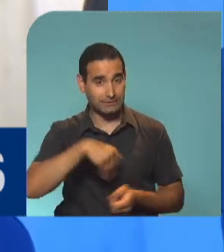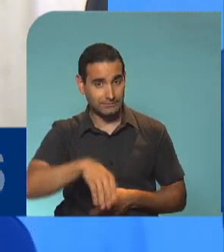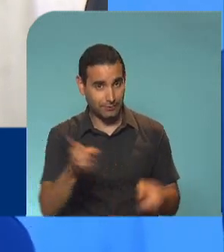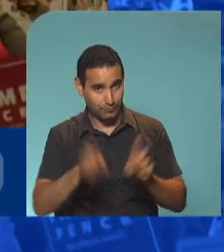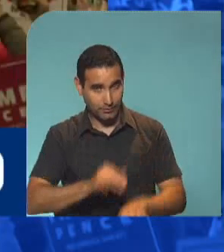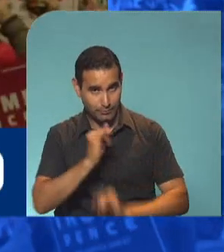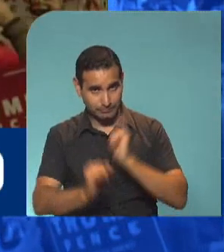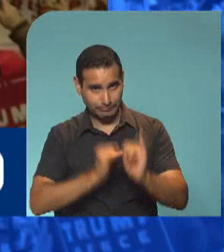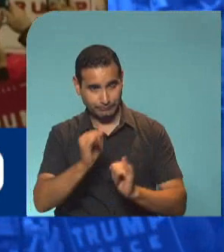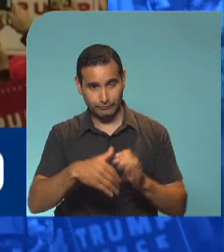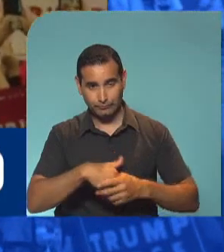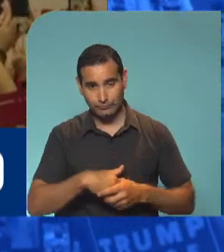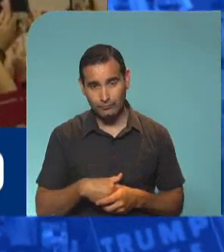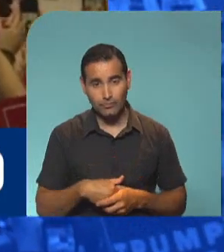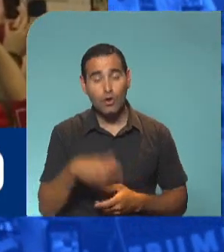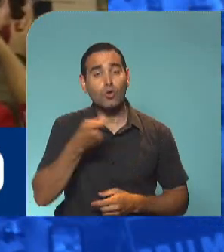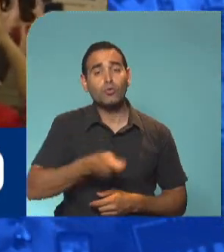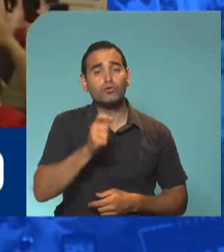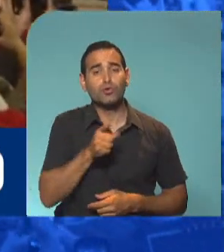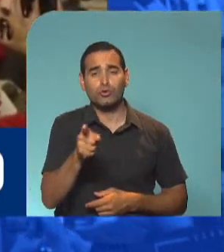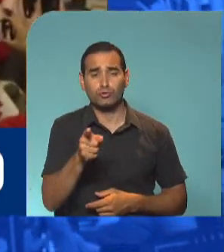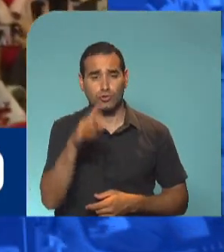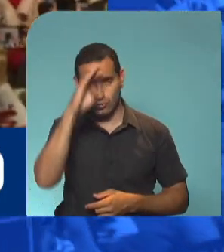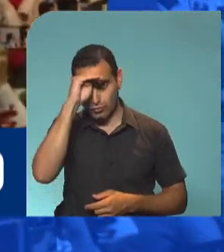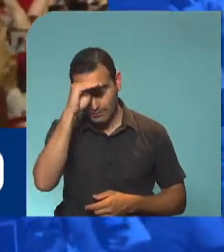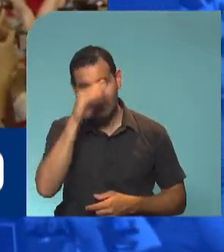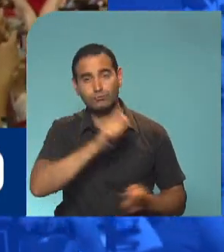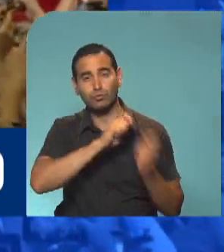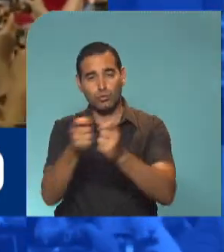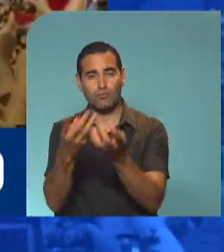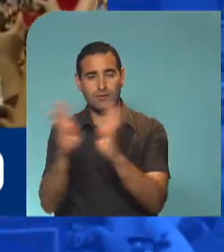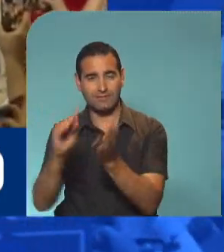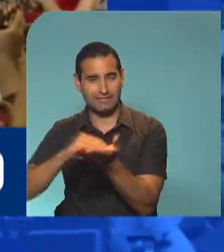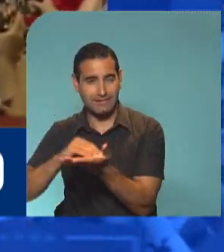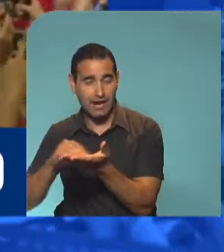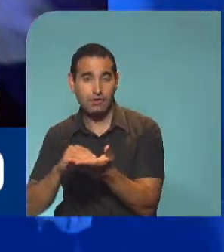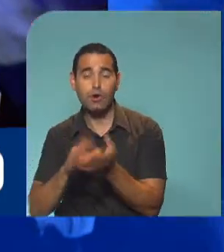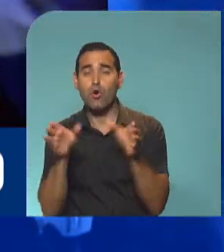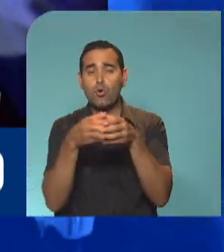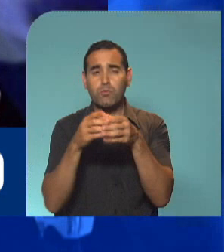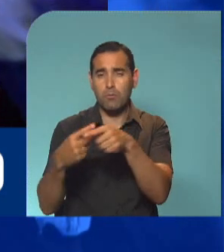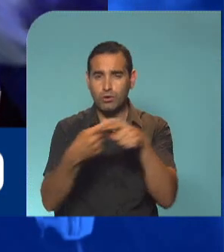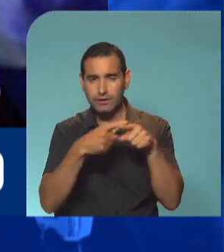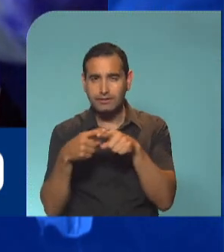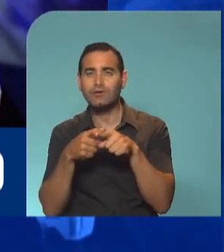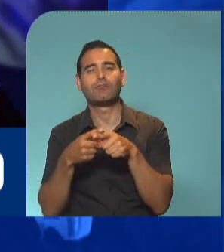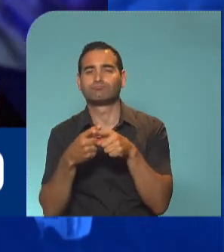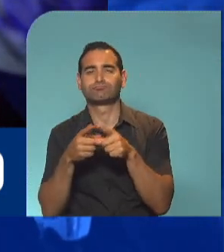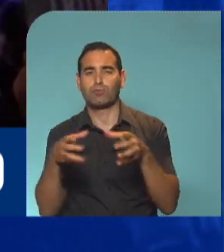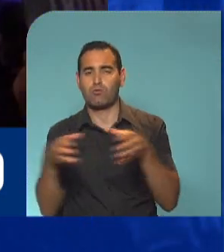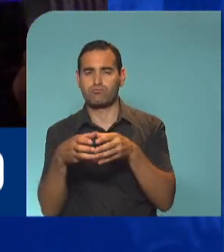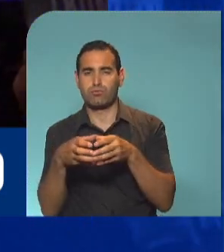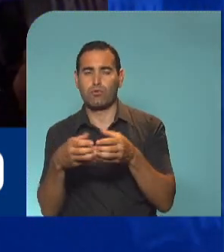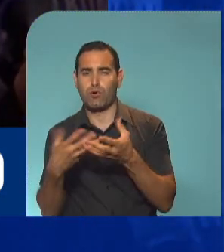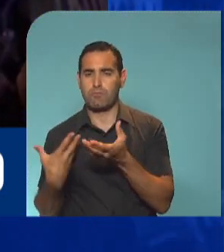volvamos, el impeachment de Trump pasa al Senado. Los republicanos cierran filas detrás del